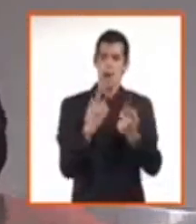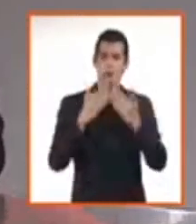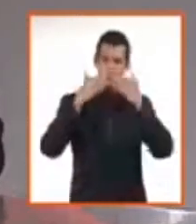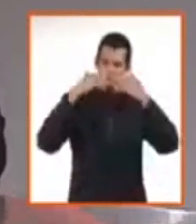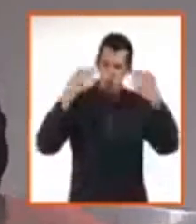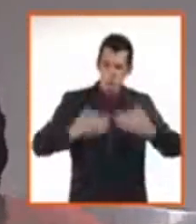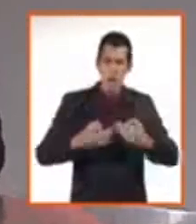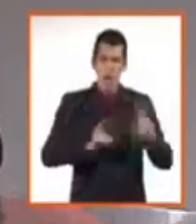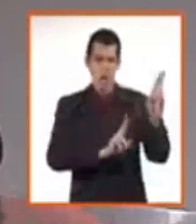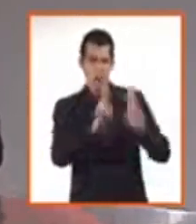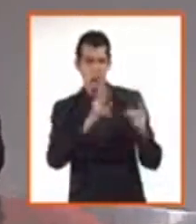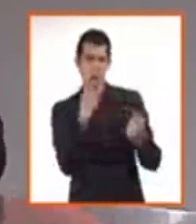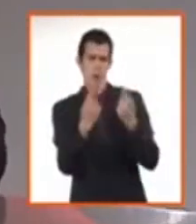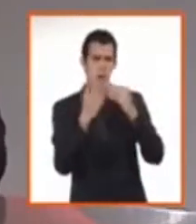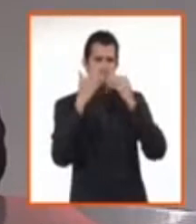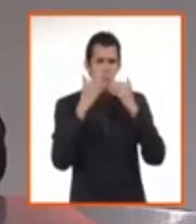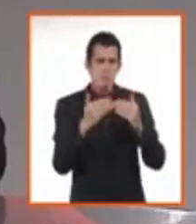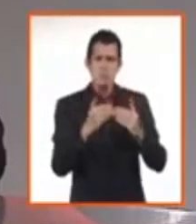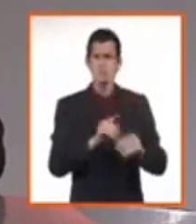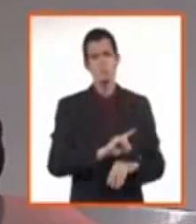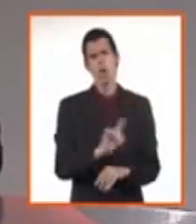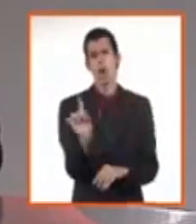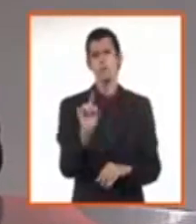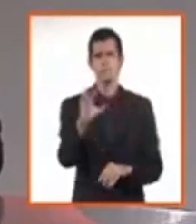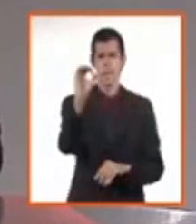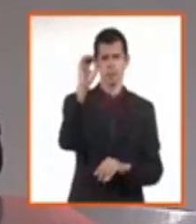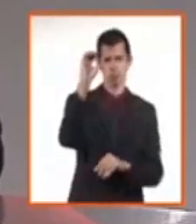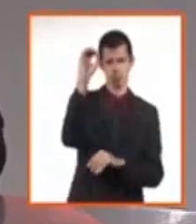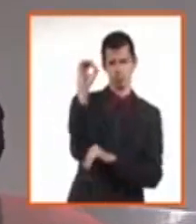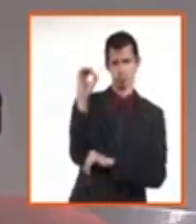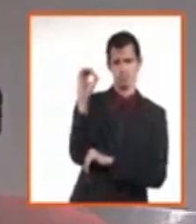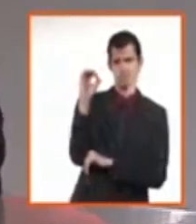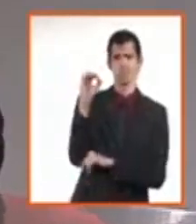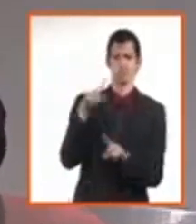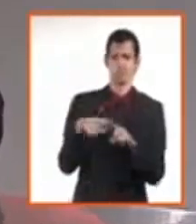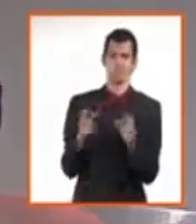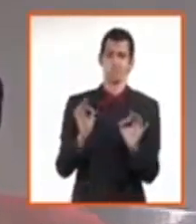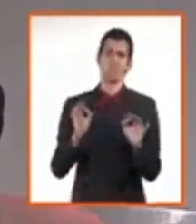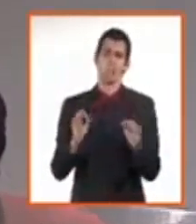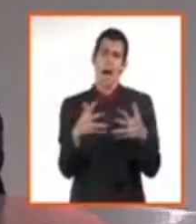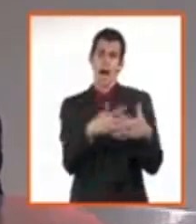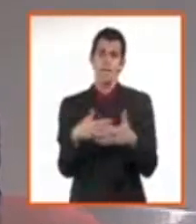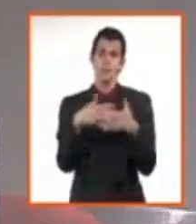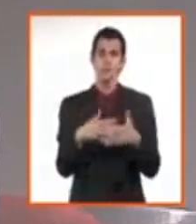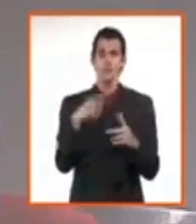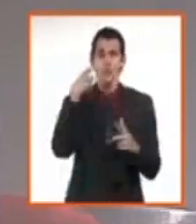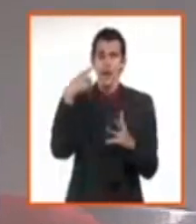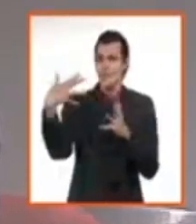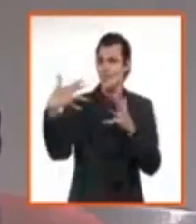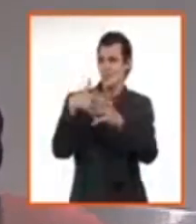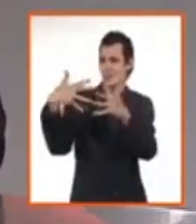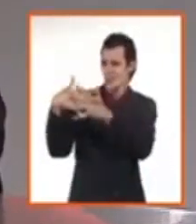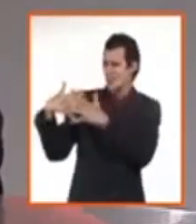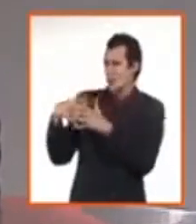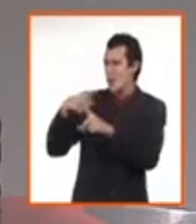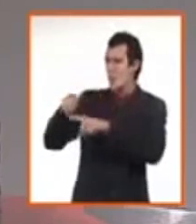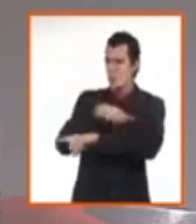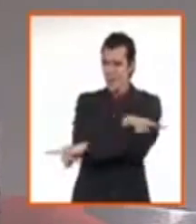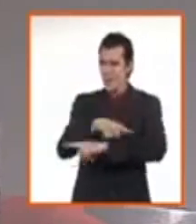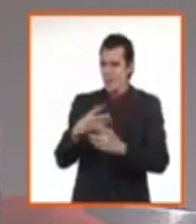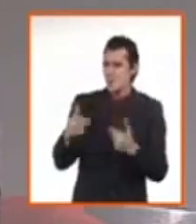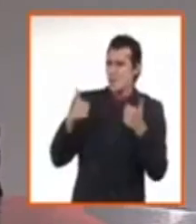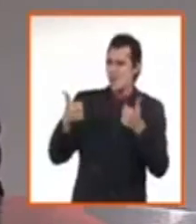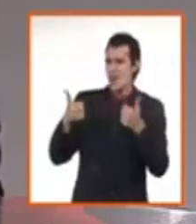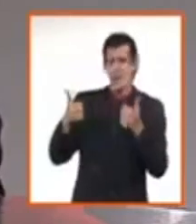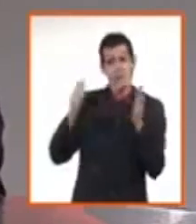lo poco acertado que ha sido este gobierno en cuanto a política exterior que es traspié está tras traspié tropiezo tras tropiezo